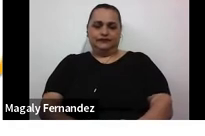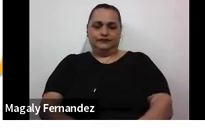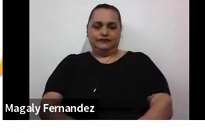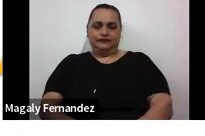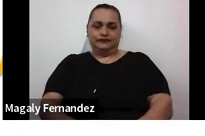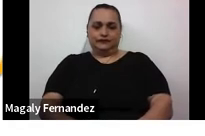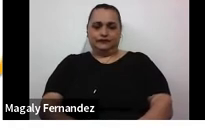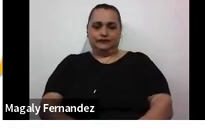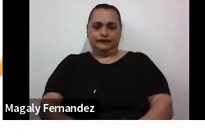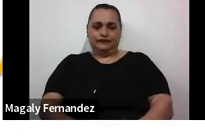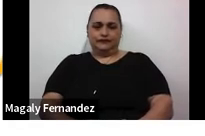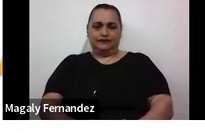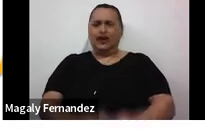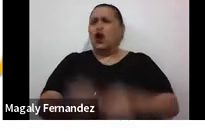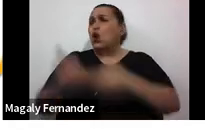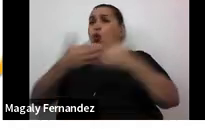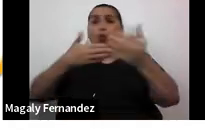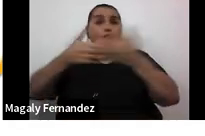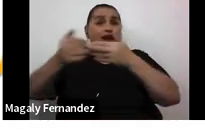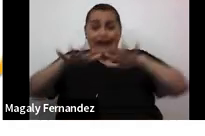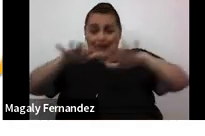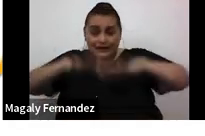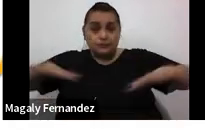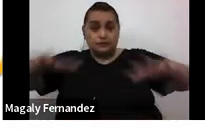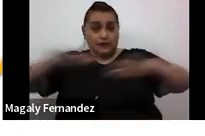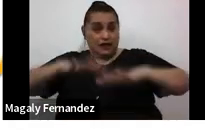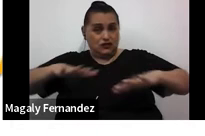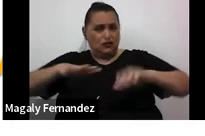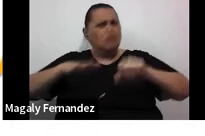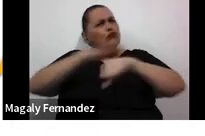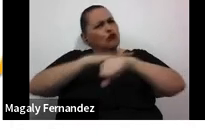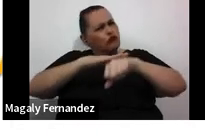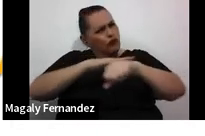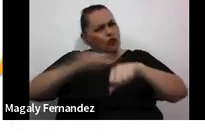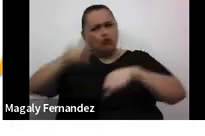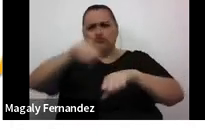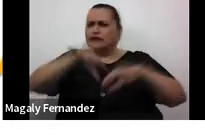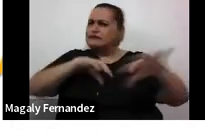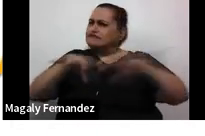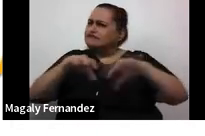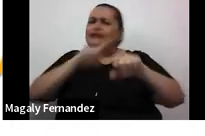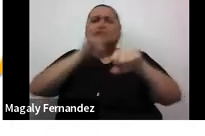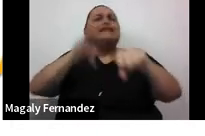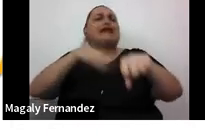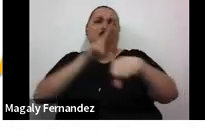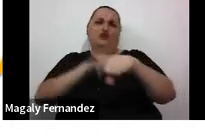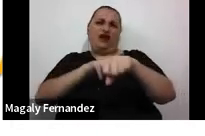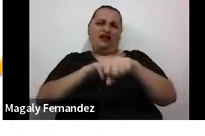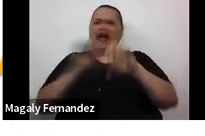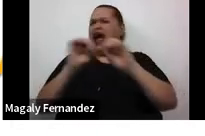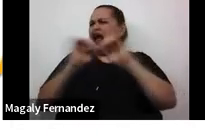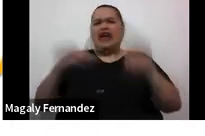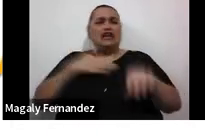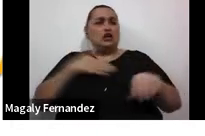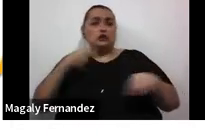ahora en cualquier espacio por favor actuar con naturalidad a nadie le gusta que lo traten